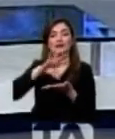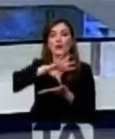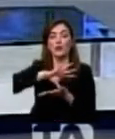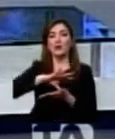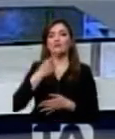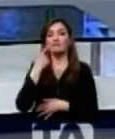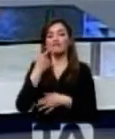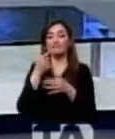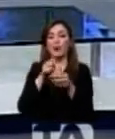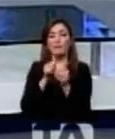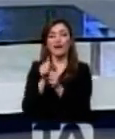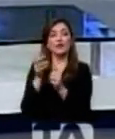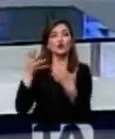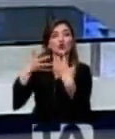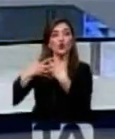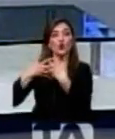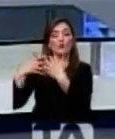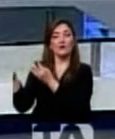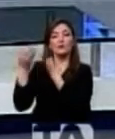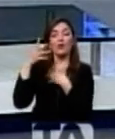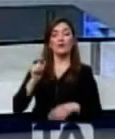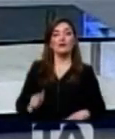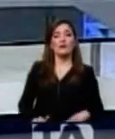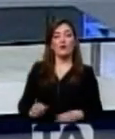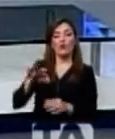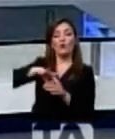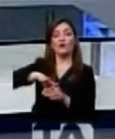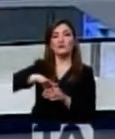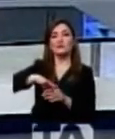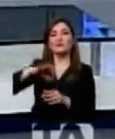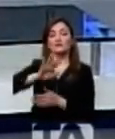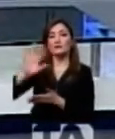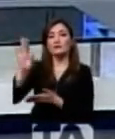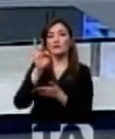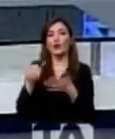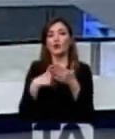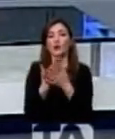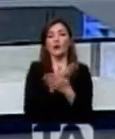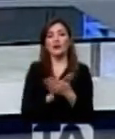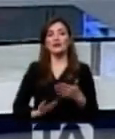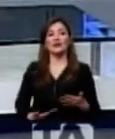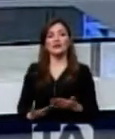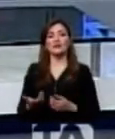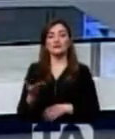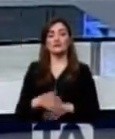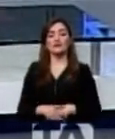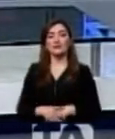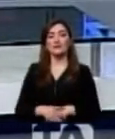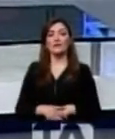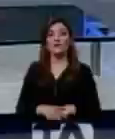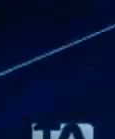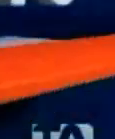nacional vamos a retomar el paso andreas amigo para que nos den más detalles tras la votación que elige a elisabeth cabezas como presidente de ese organismo andreas